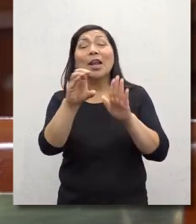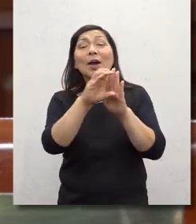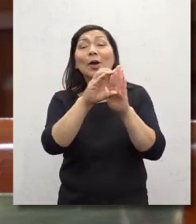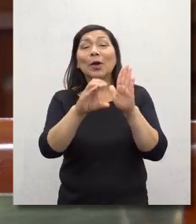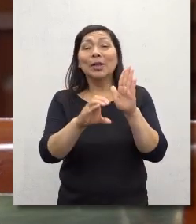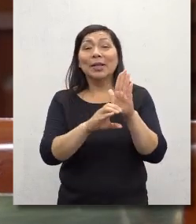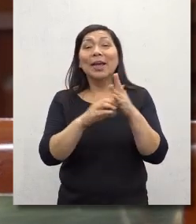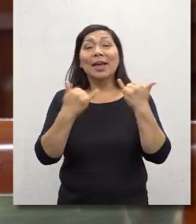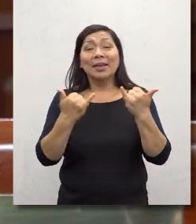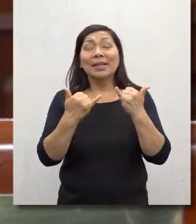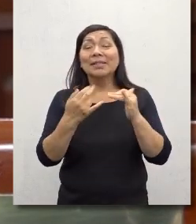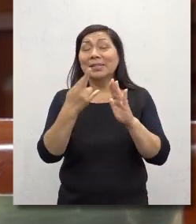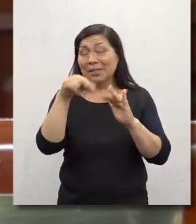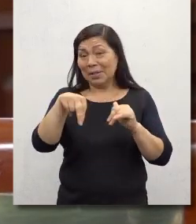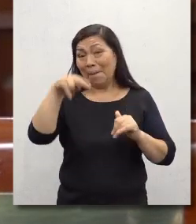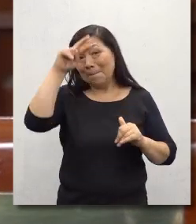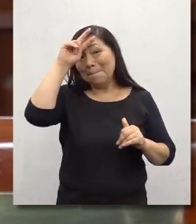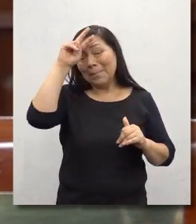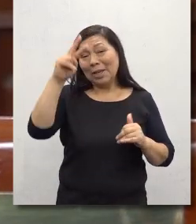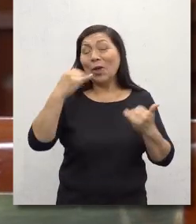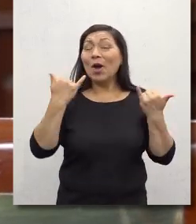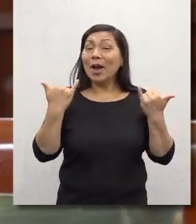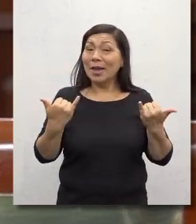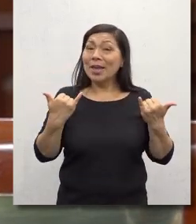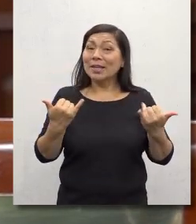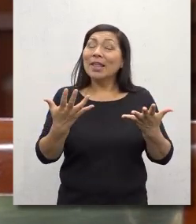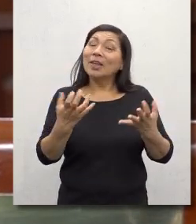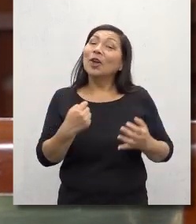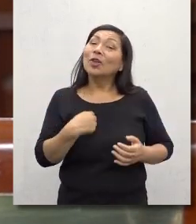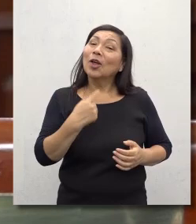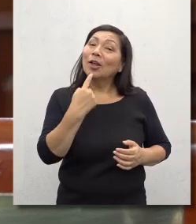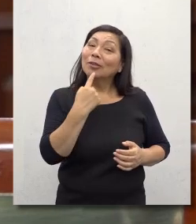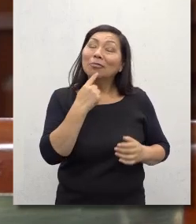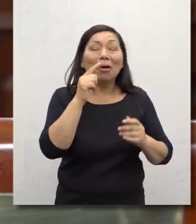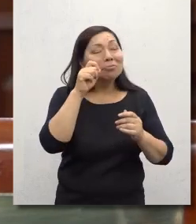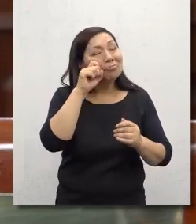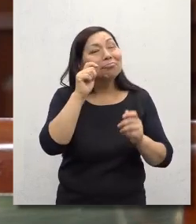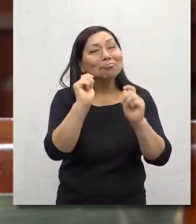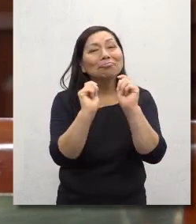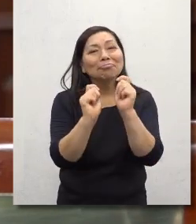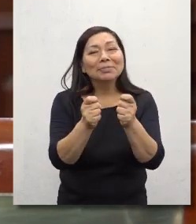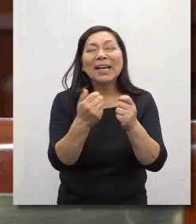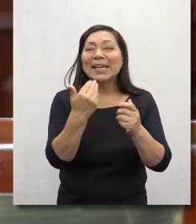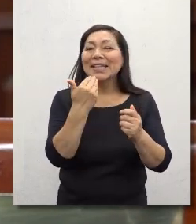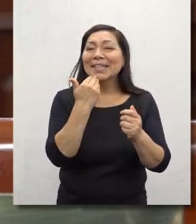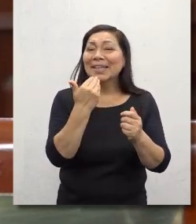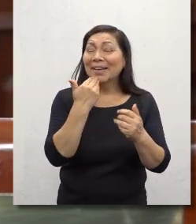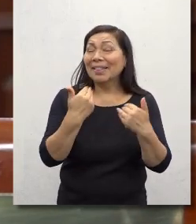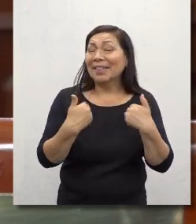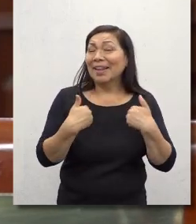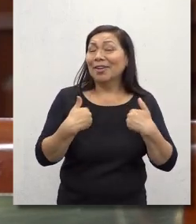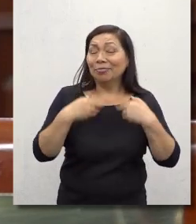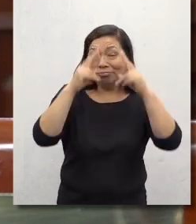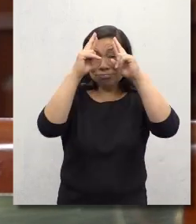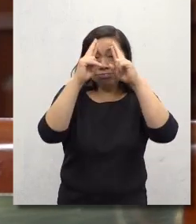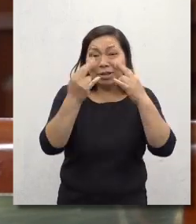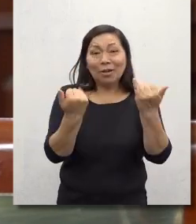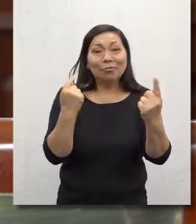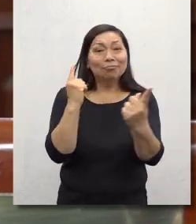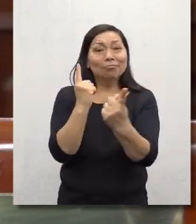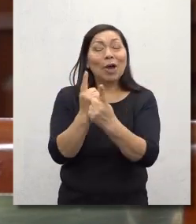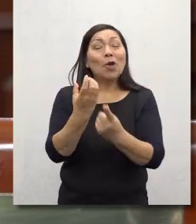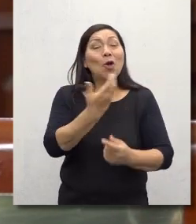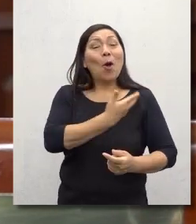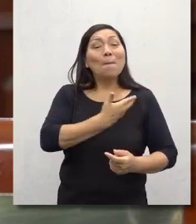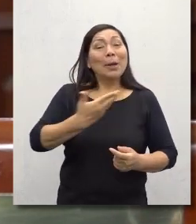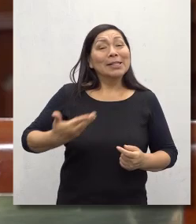Constitución en nuestra República. Y en este acto quiero expresar mi reconocimiento a quien ha tenido el alto honor de estar al frente